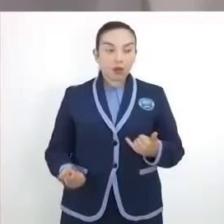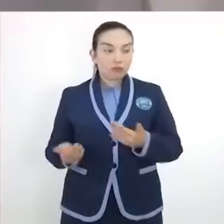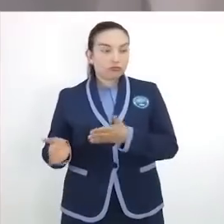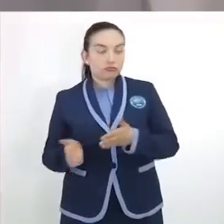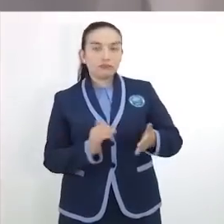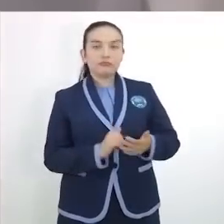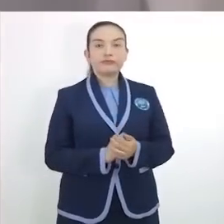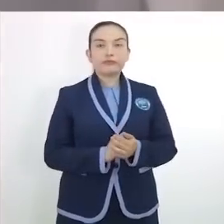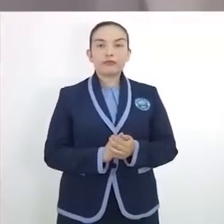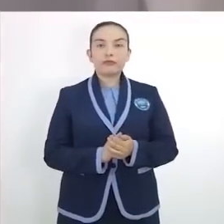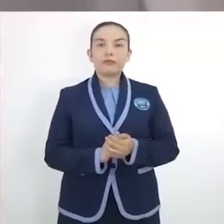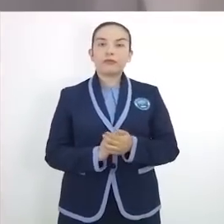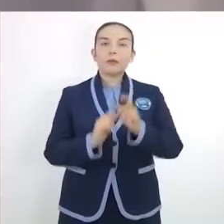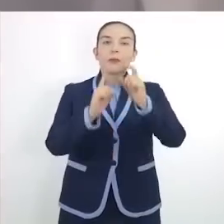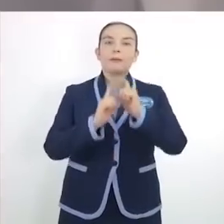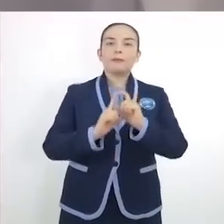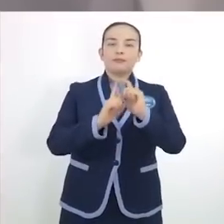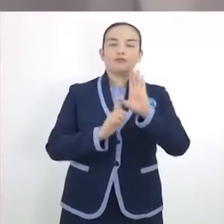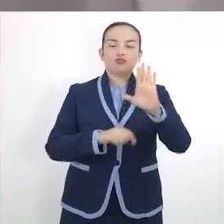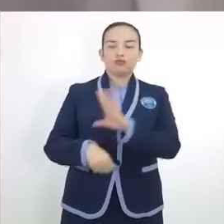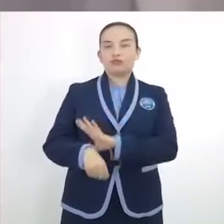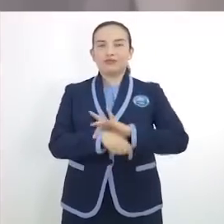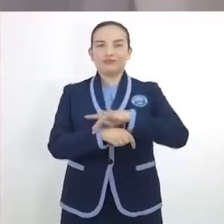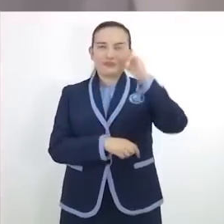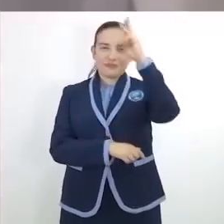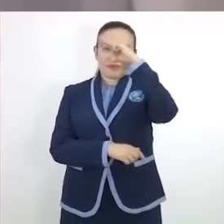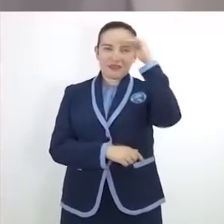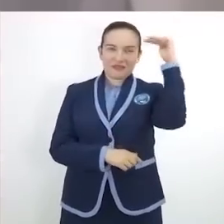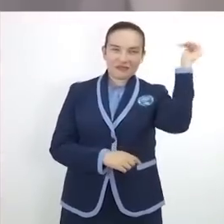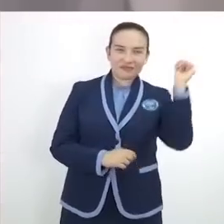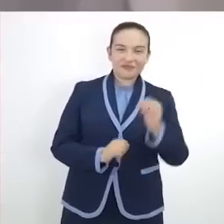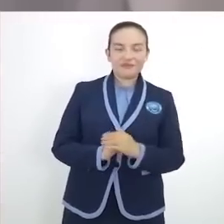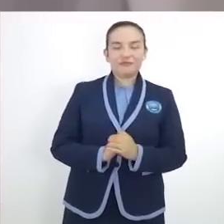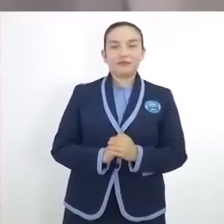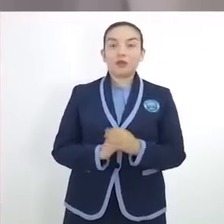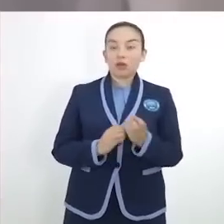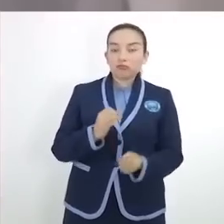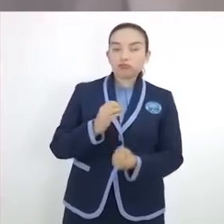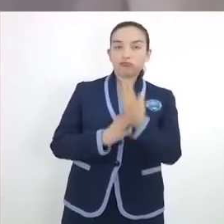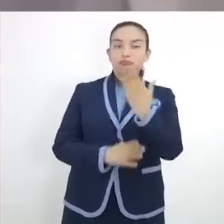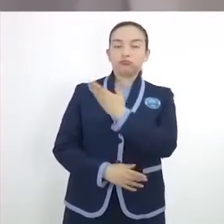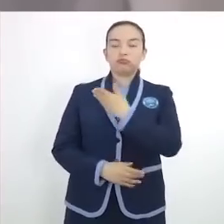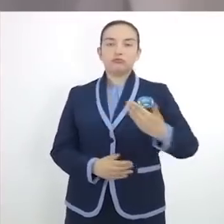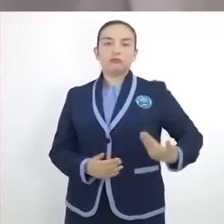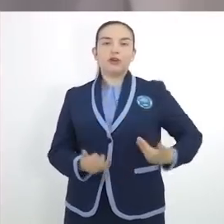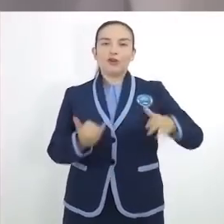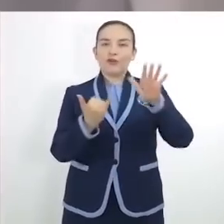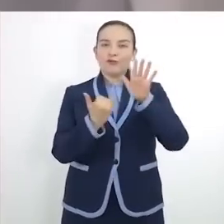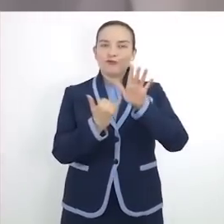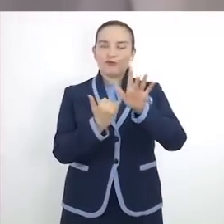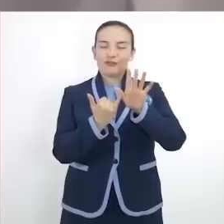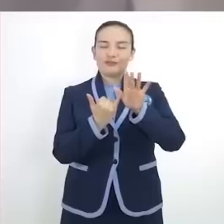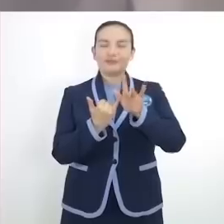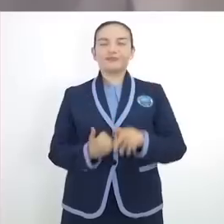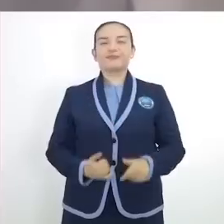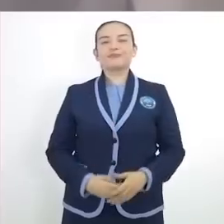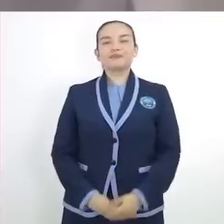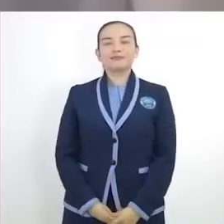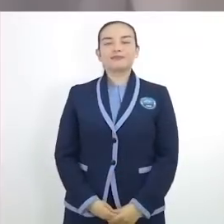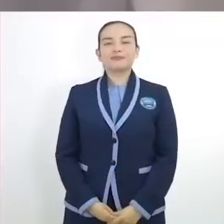A continuación, palabras de la doctora María Luisa Piraquive, fundadora y presidenta de la